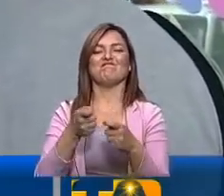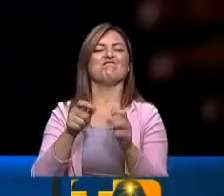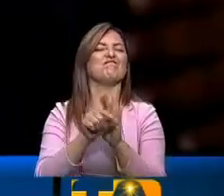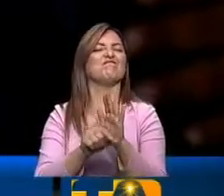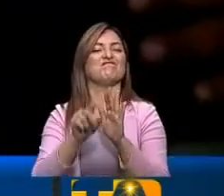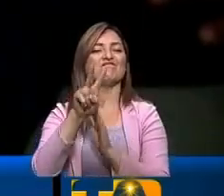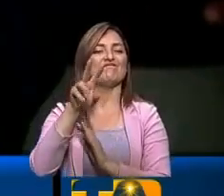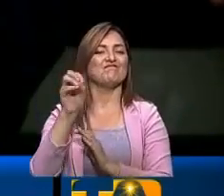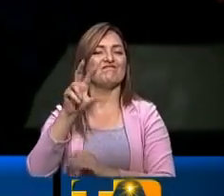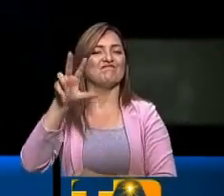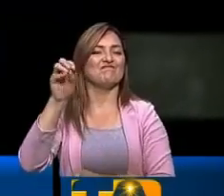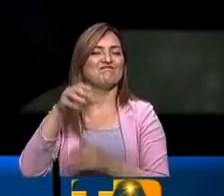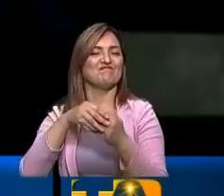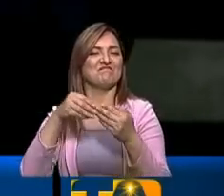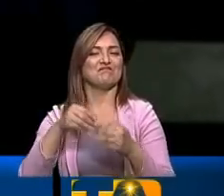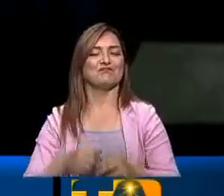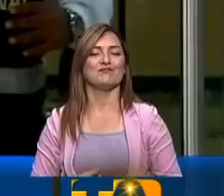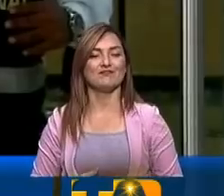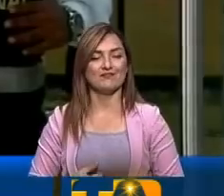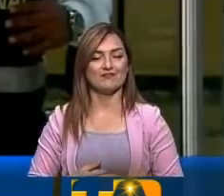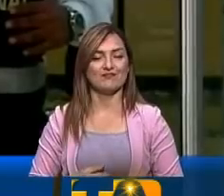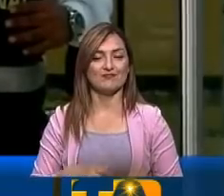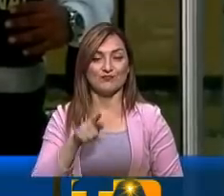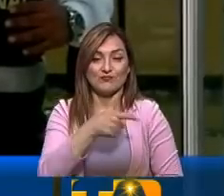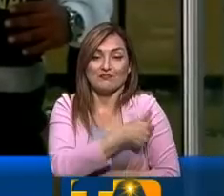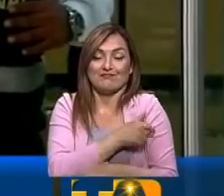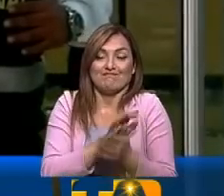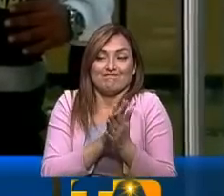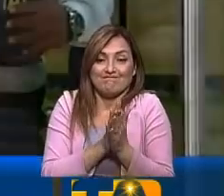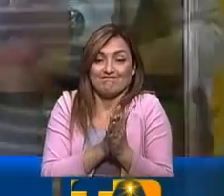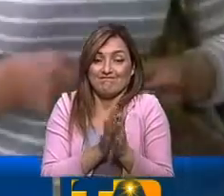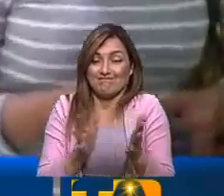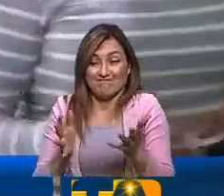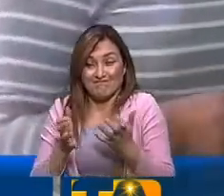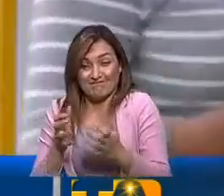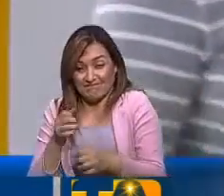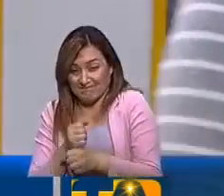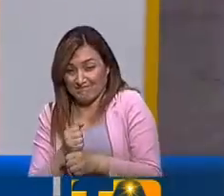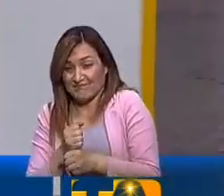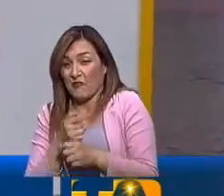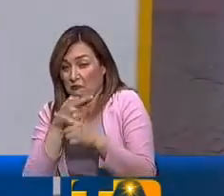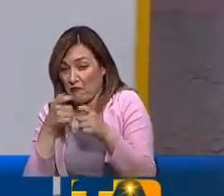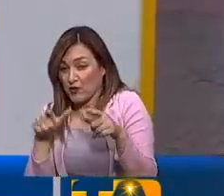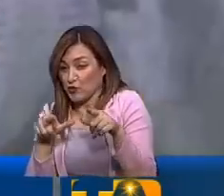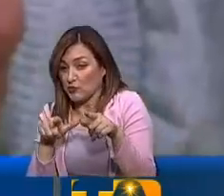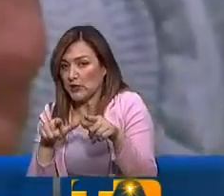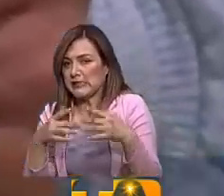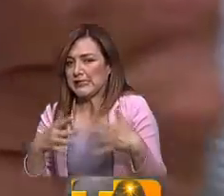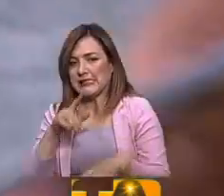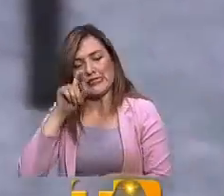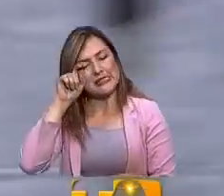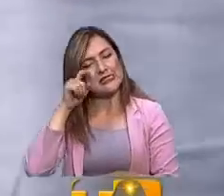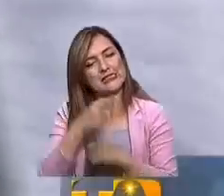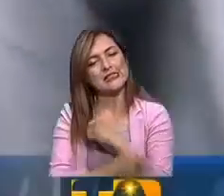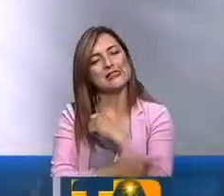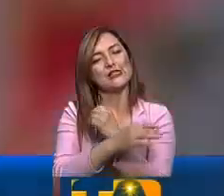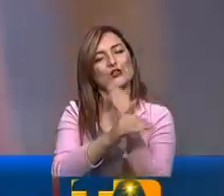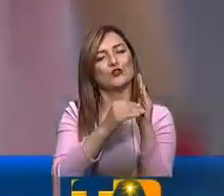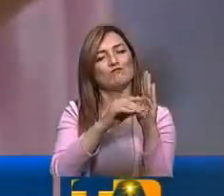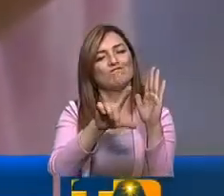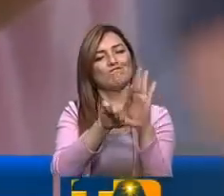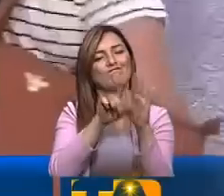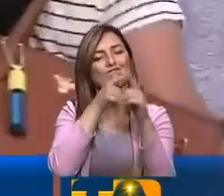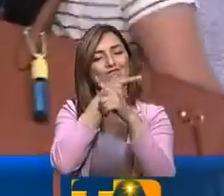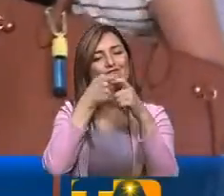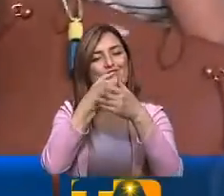por 20 y 30 dólares si usted no se ha vacunado y piensa hacerlo recuerde que esto es delito pues si lo hace incurre en